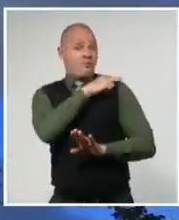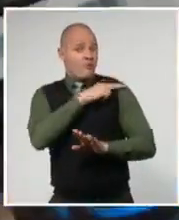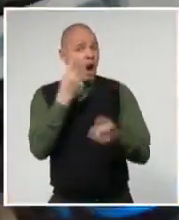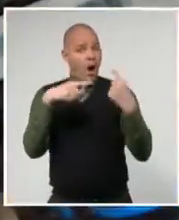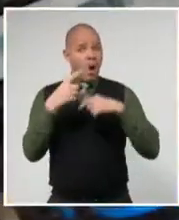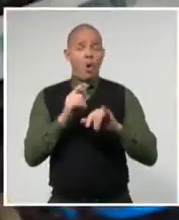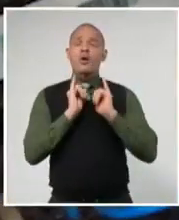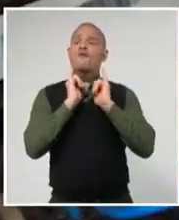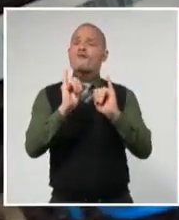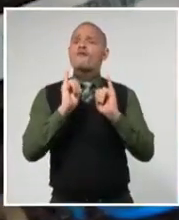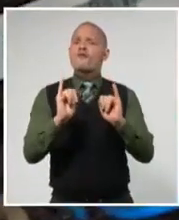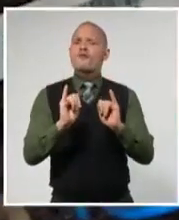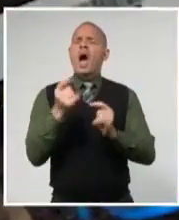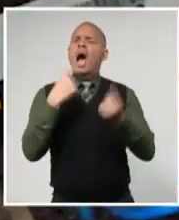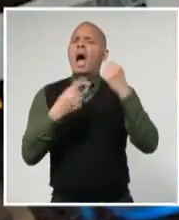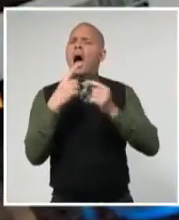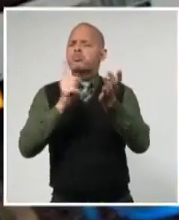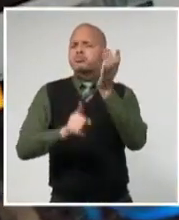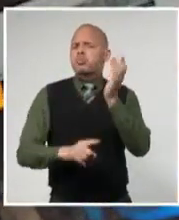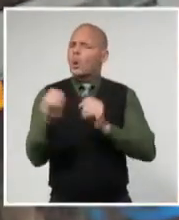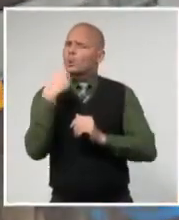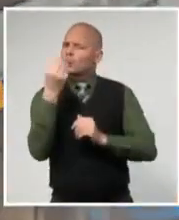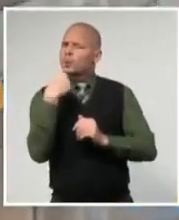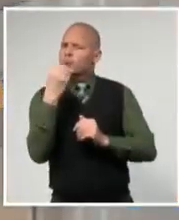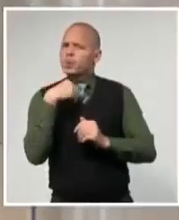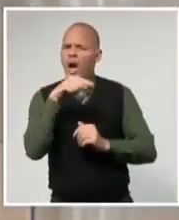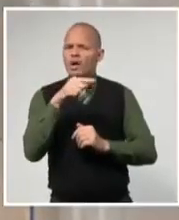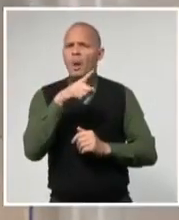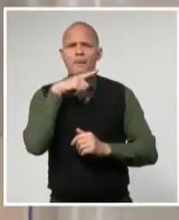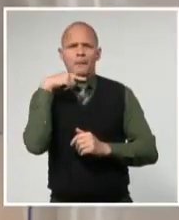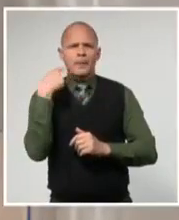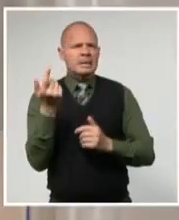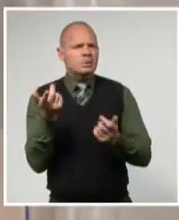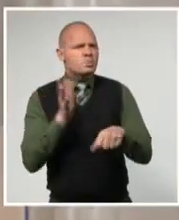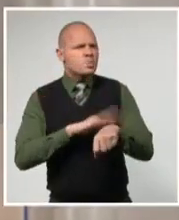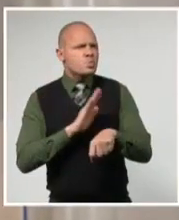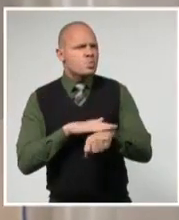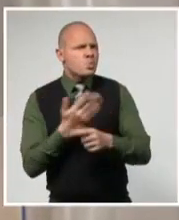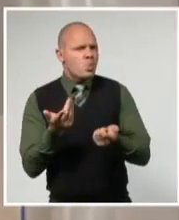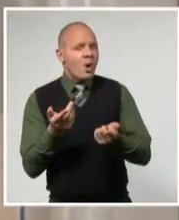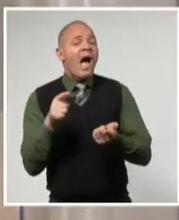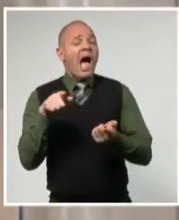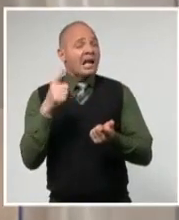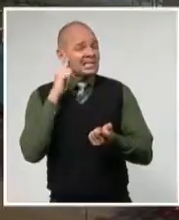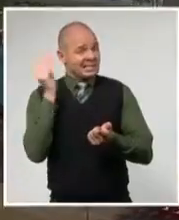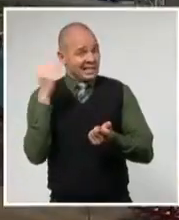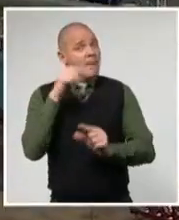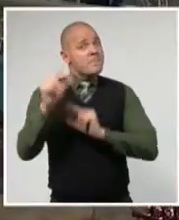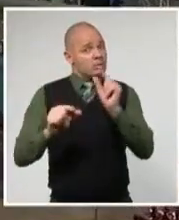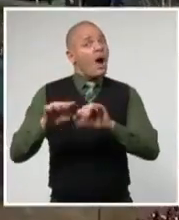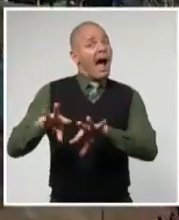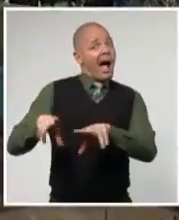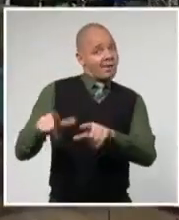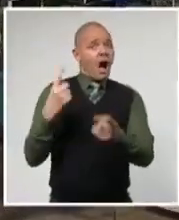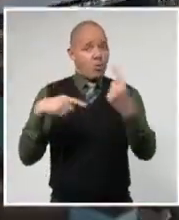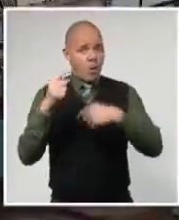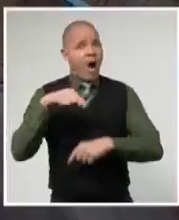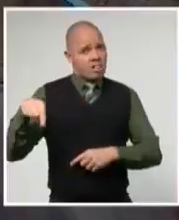de pérdidas no técnicas, entre ellas el robo de electricidad en el país, que